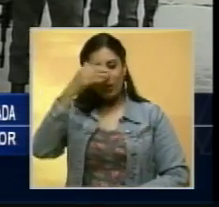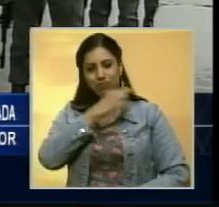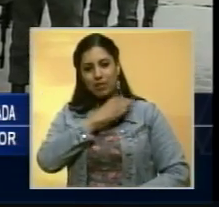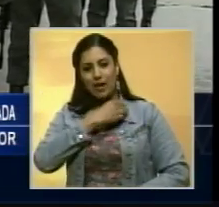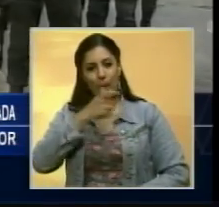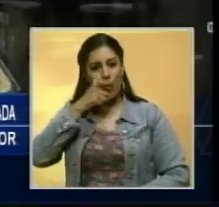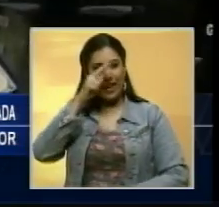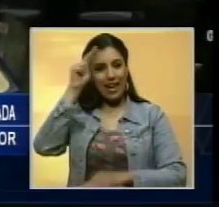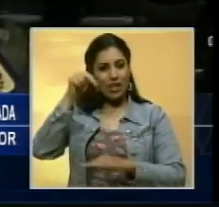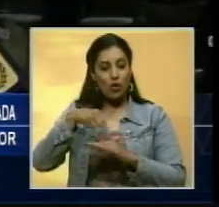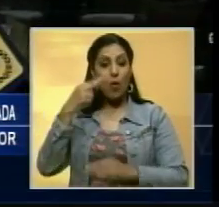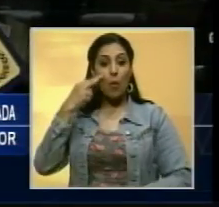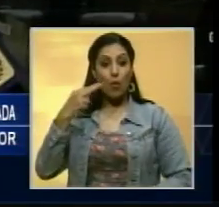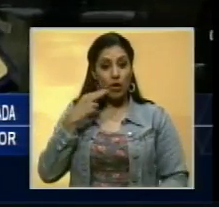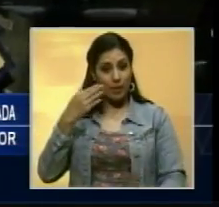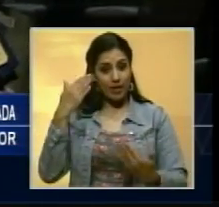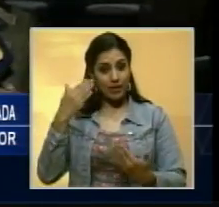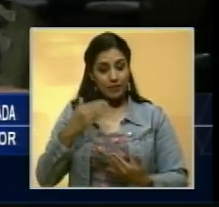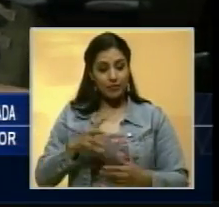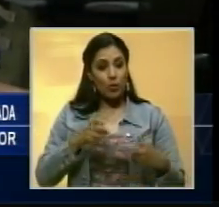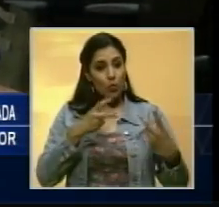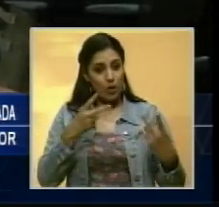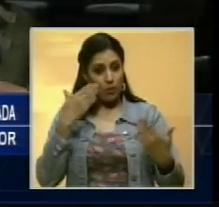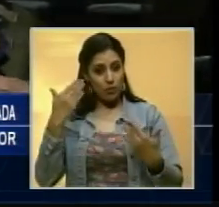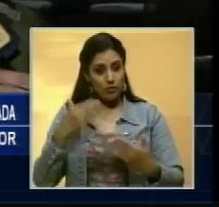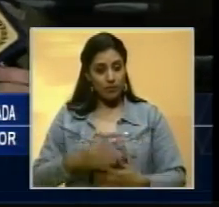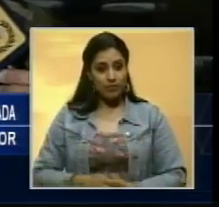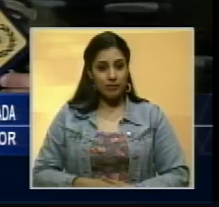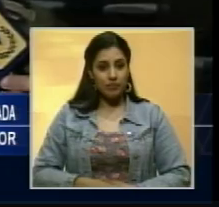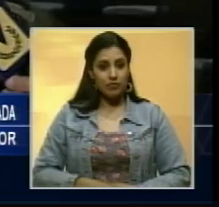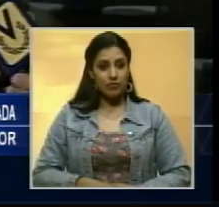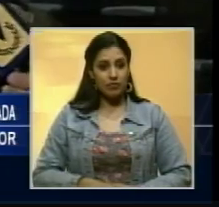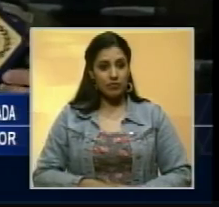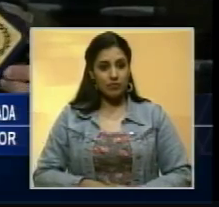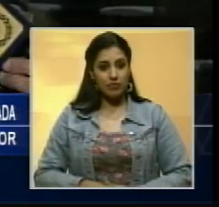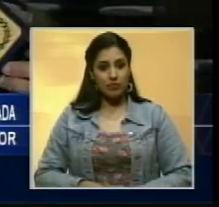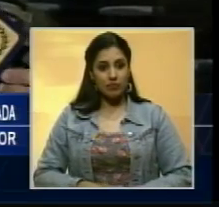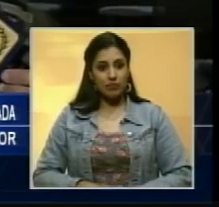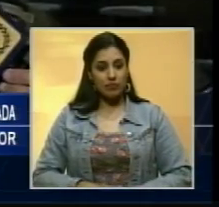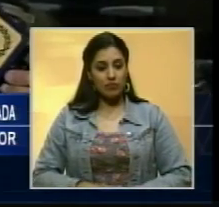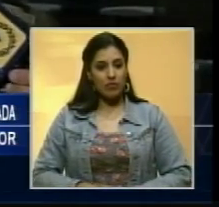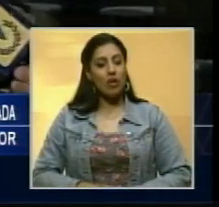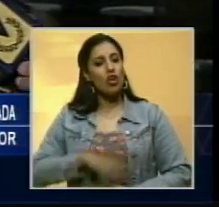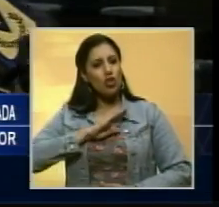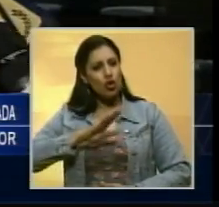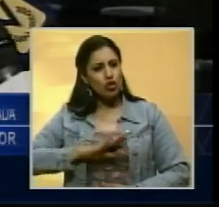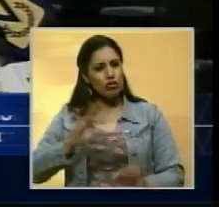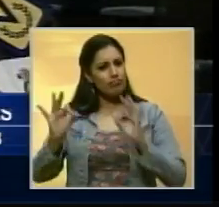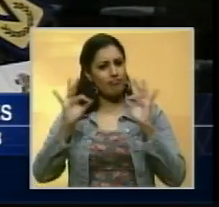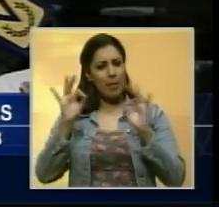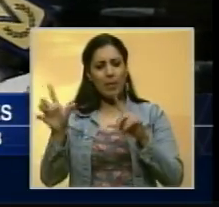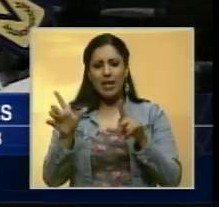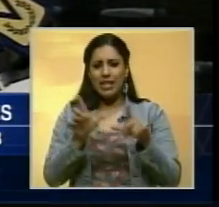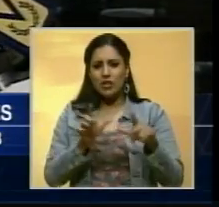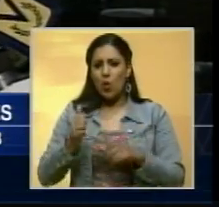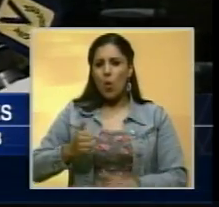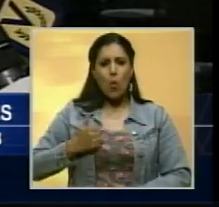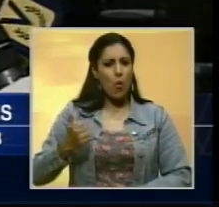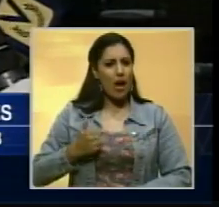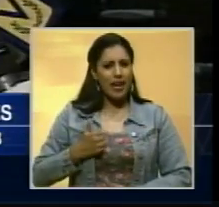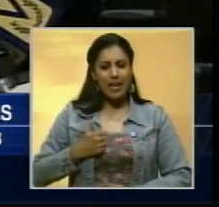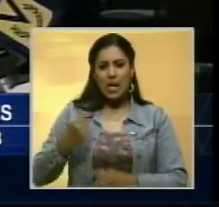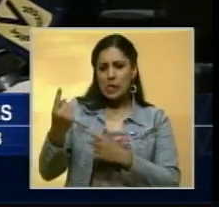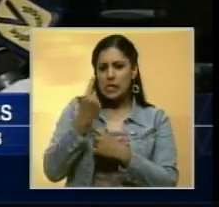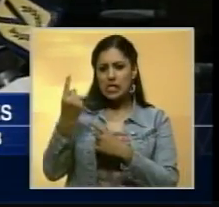de la Guardia Nacional Bolivariana, Mayor General Antonio Benavides Torres. Estamos preparados para cualquier tipo